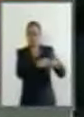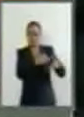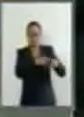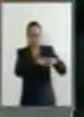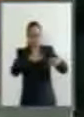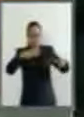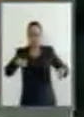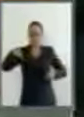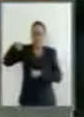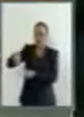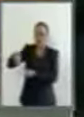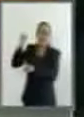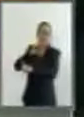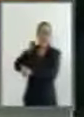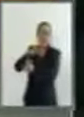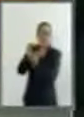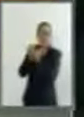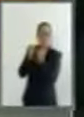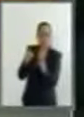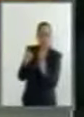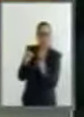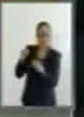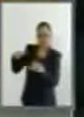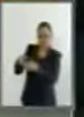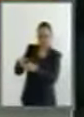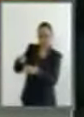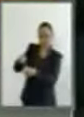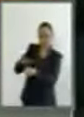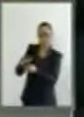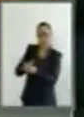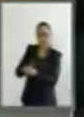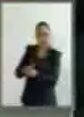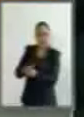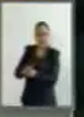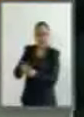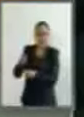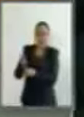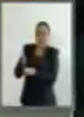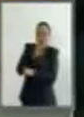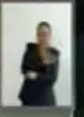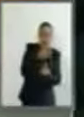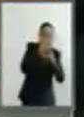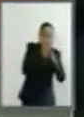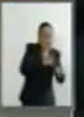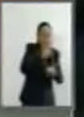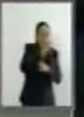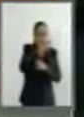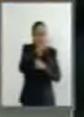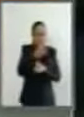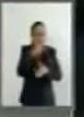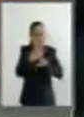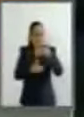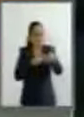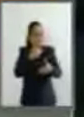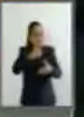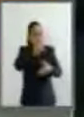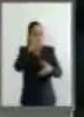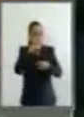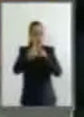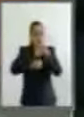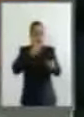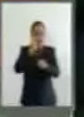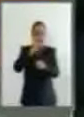senador independiente, llegando y formando parte del grupo parlamentario del PRD, y en